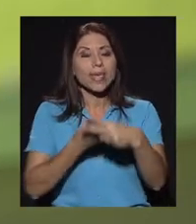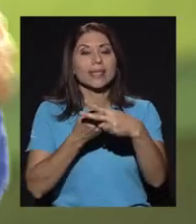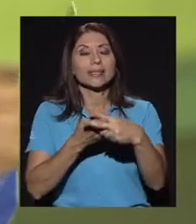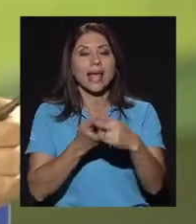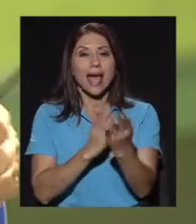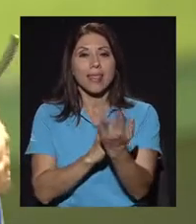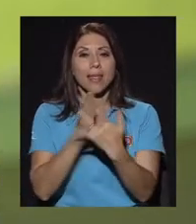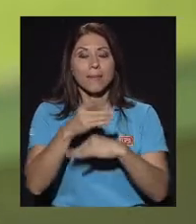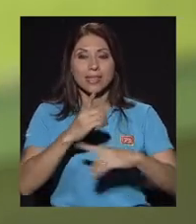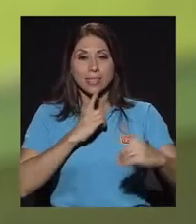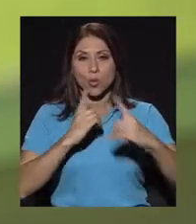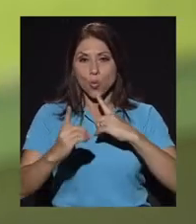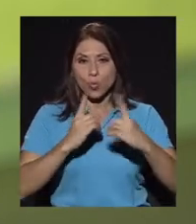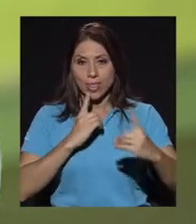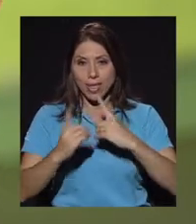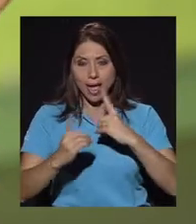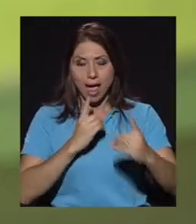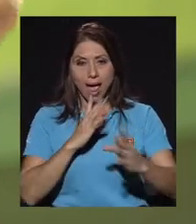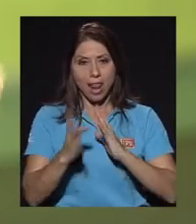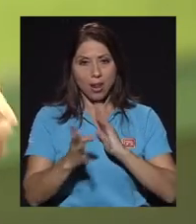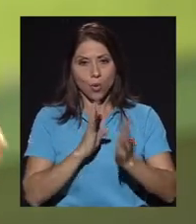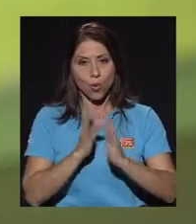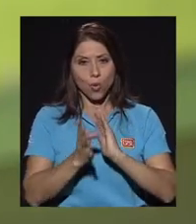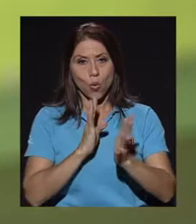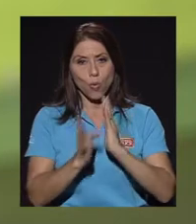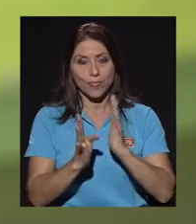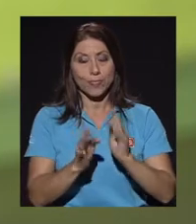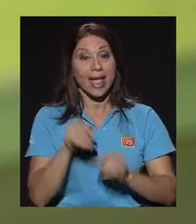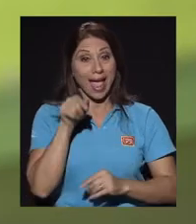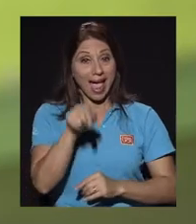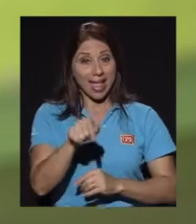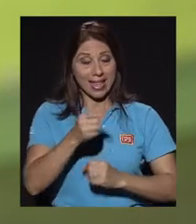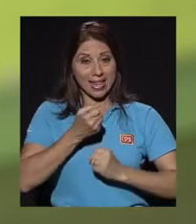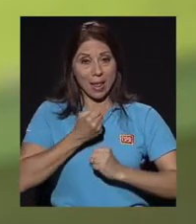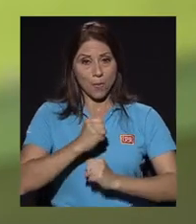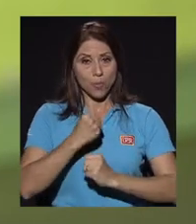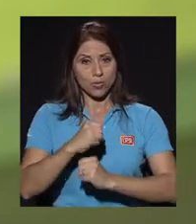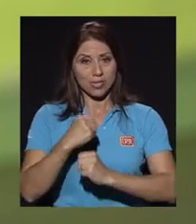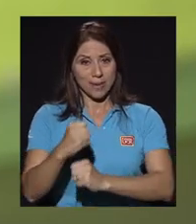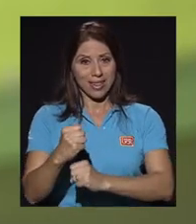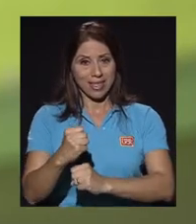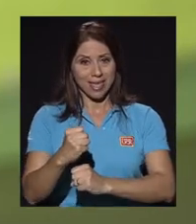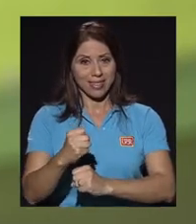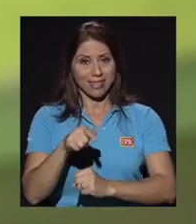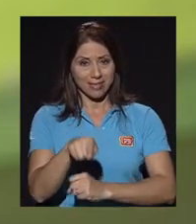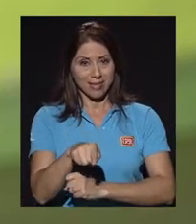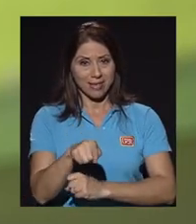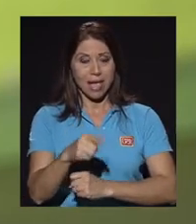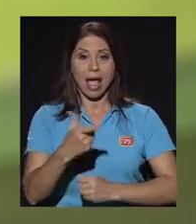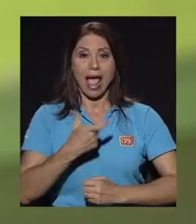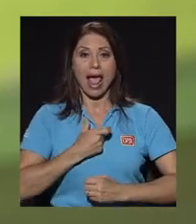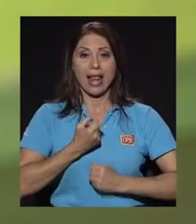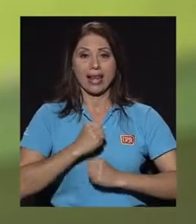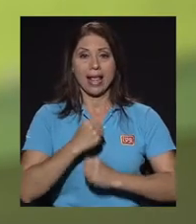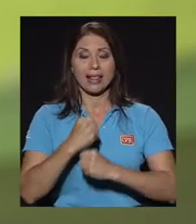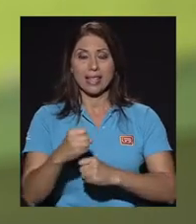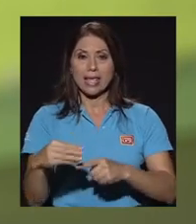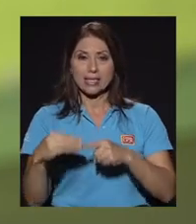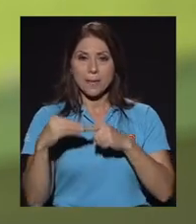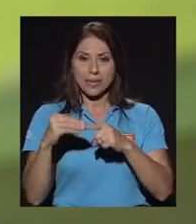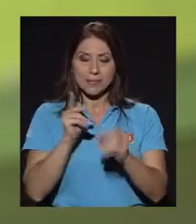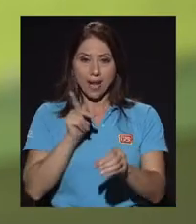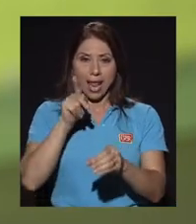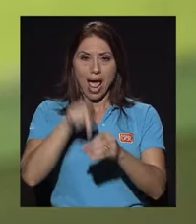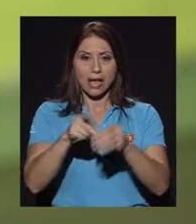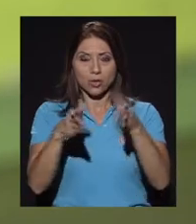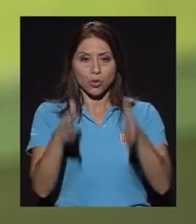un diálogo en el cual la municipalidad, la alcaldía, es el principal actor, ¿ya?,